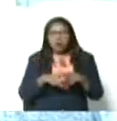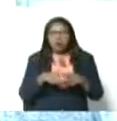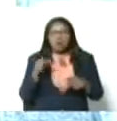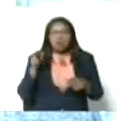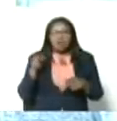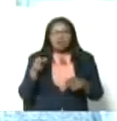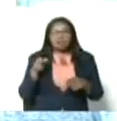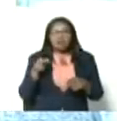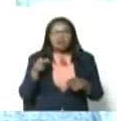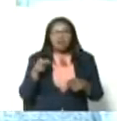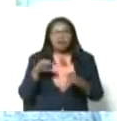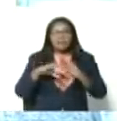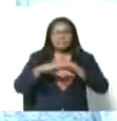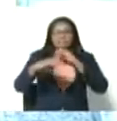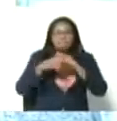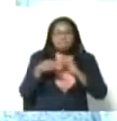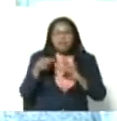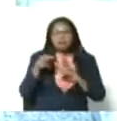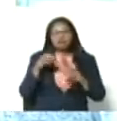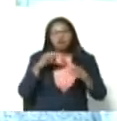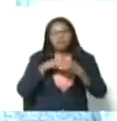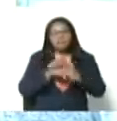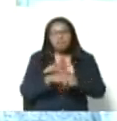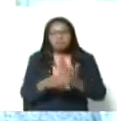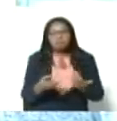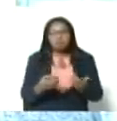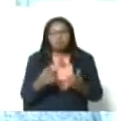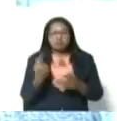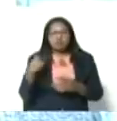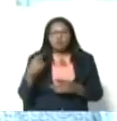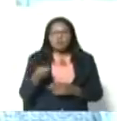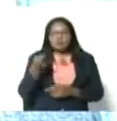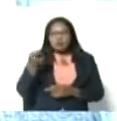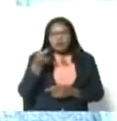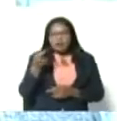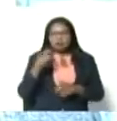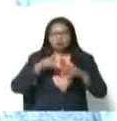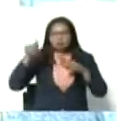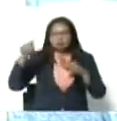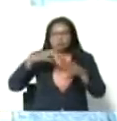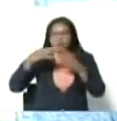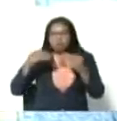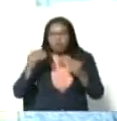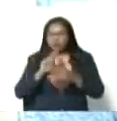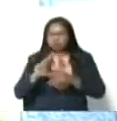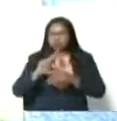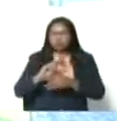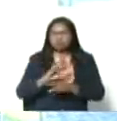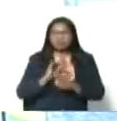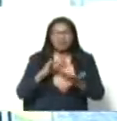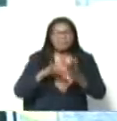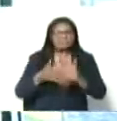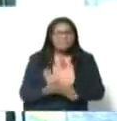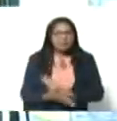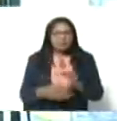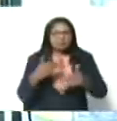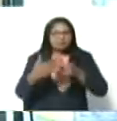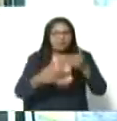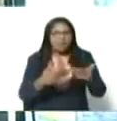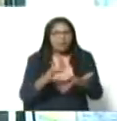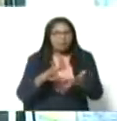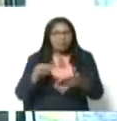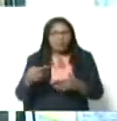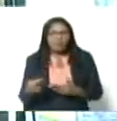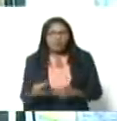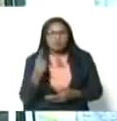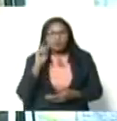y los sistemas integrados, ¿verdad? Correcto. Tengo mi tarjeta, ya la tengo. Voy a montarme. ¿Qué pasa? ¿Cuáles son los pasos que voy a dar?